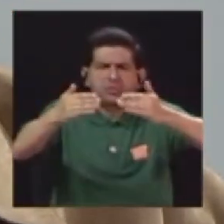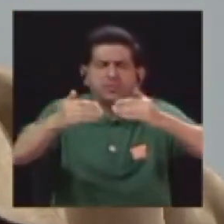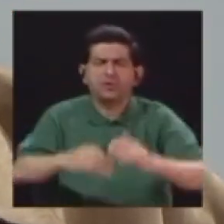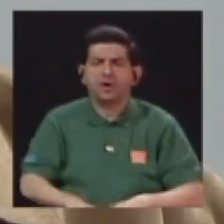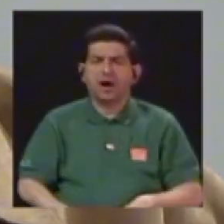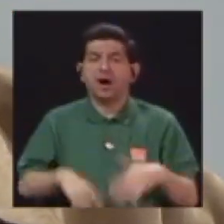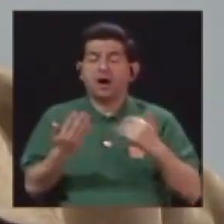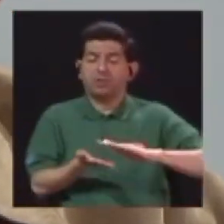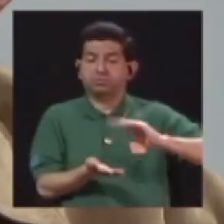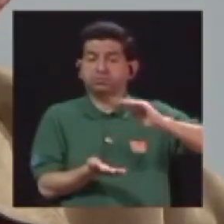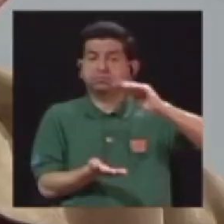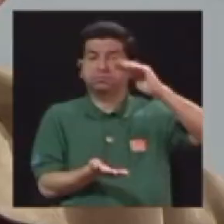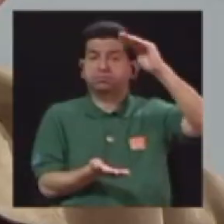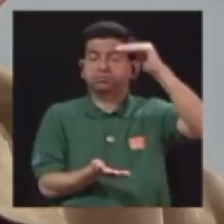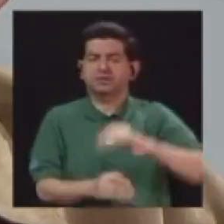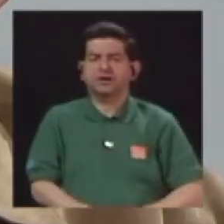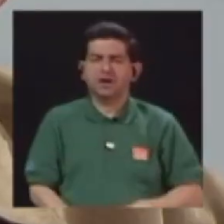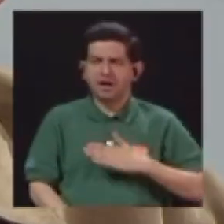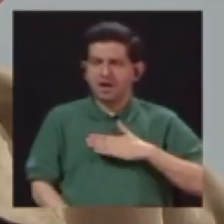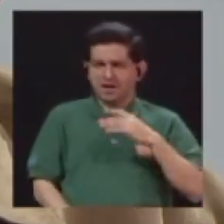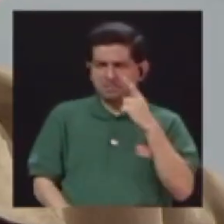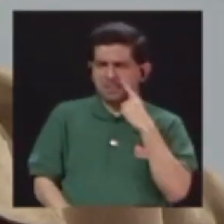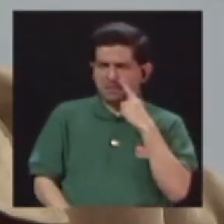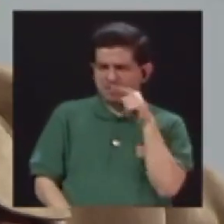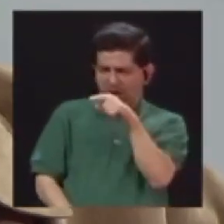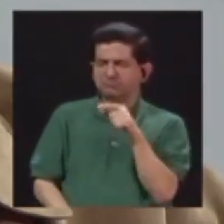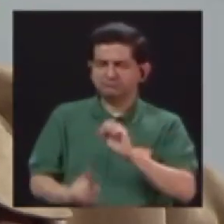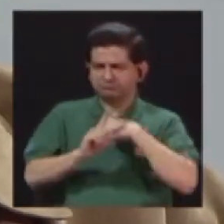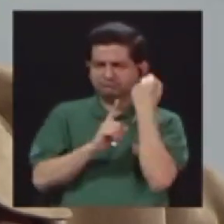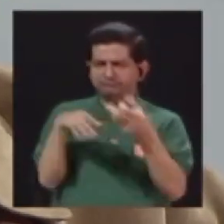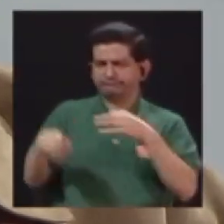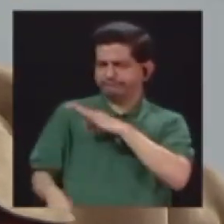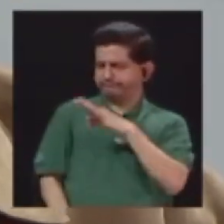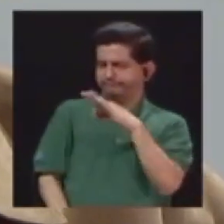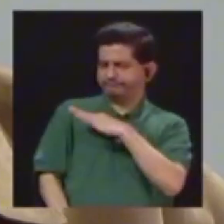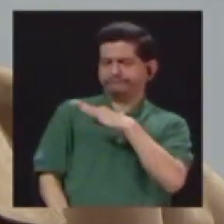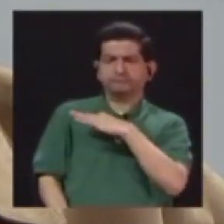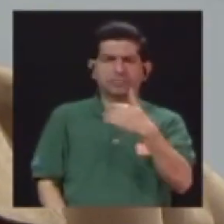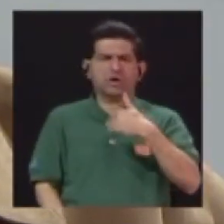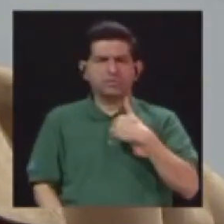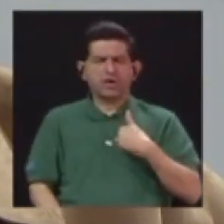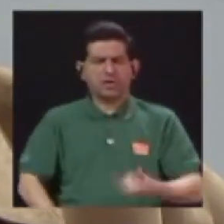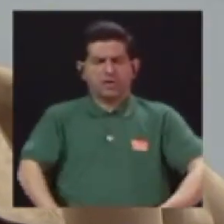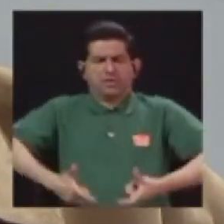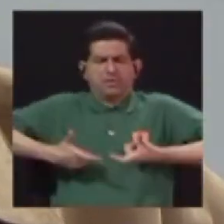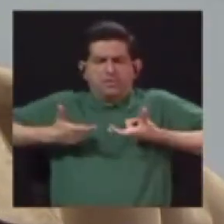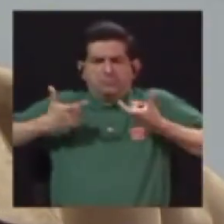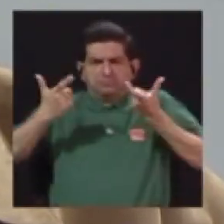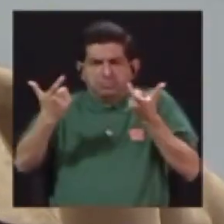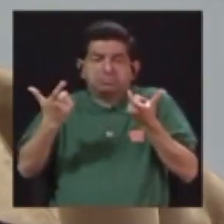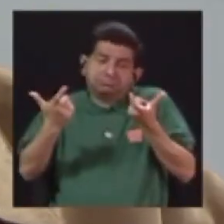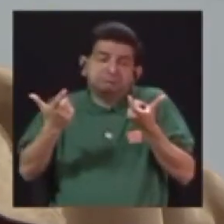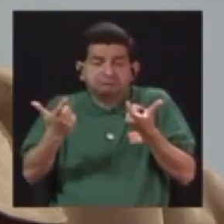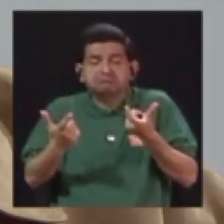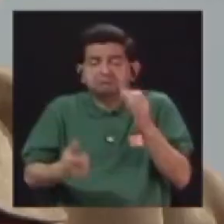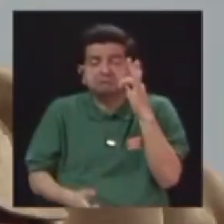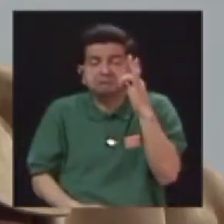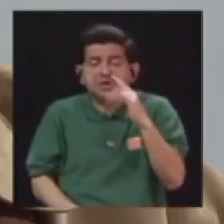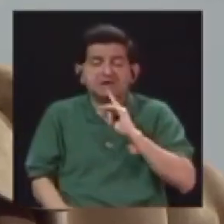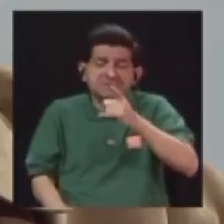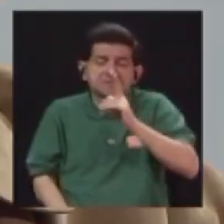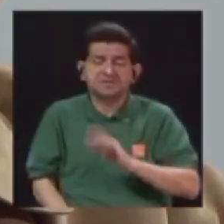muy sustancialmente. Entonces papá se benefició bastante de eso y llegó a tener una fortuna regular, podríamos decir,